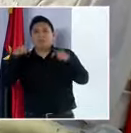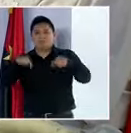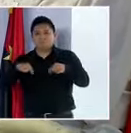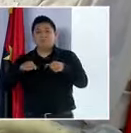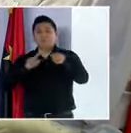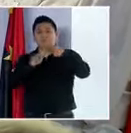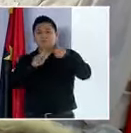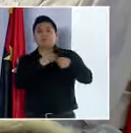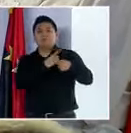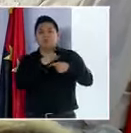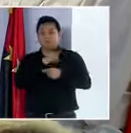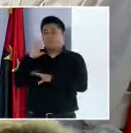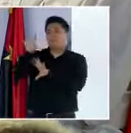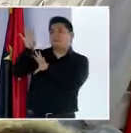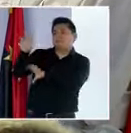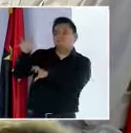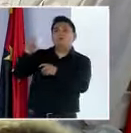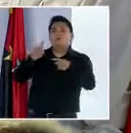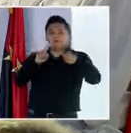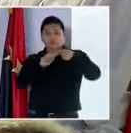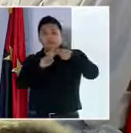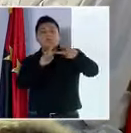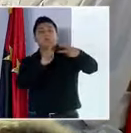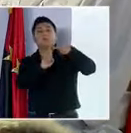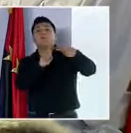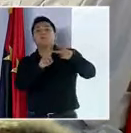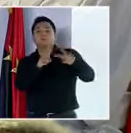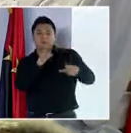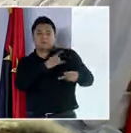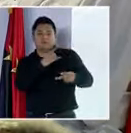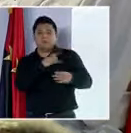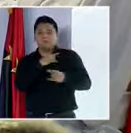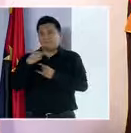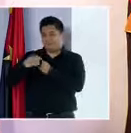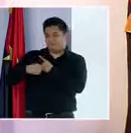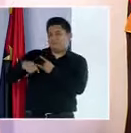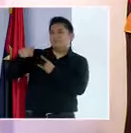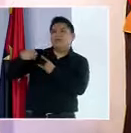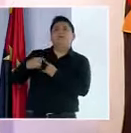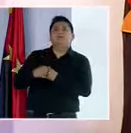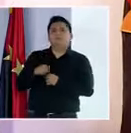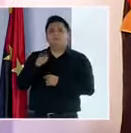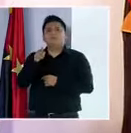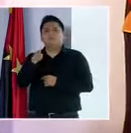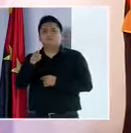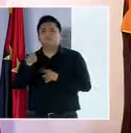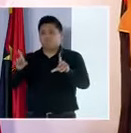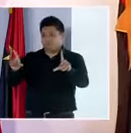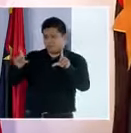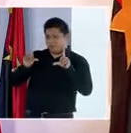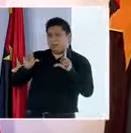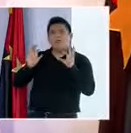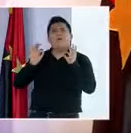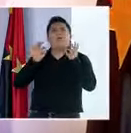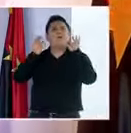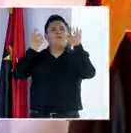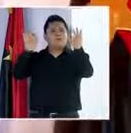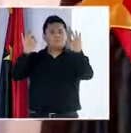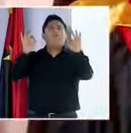Pamplona y la Universidad Francisco de Paula Santander, han recibido la acreditación de